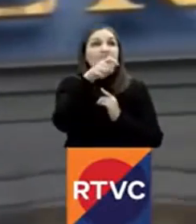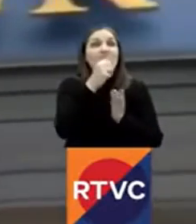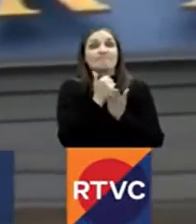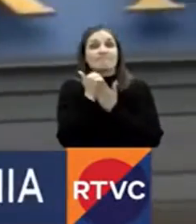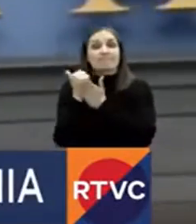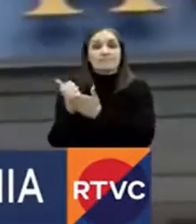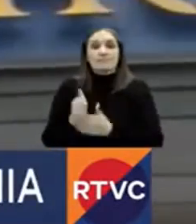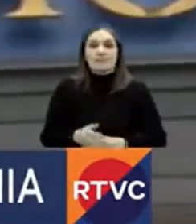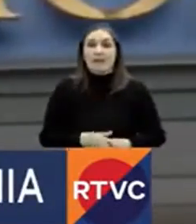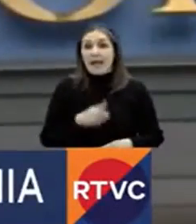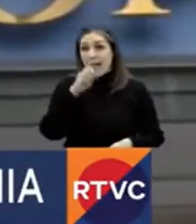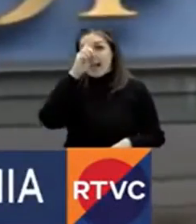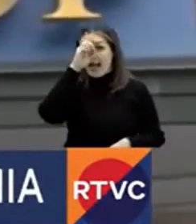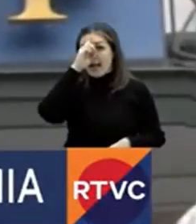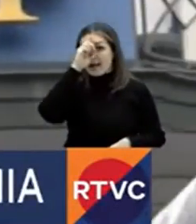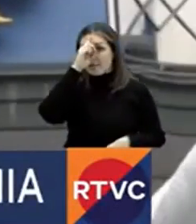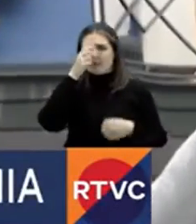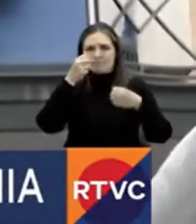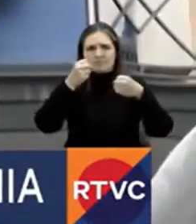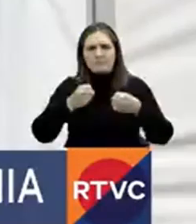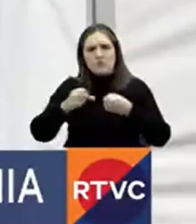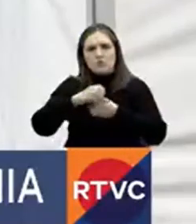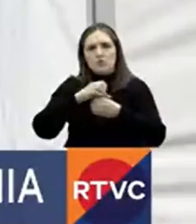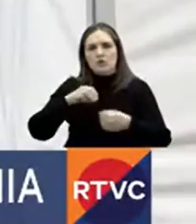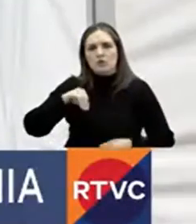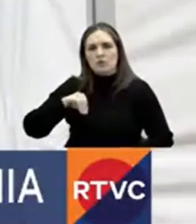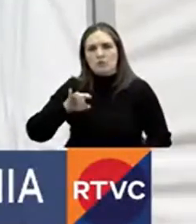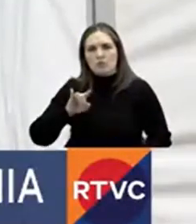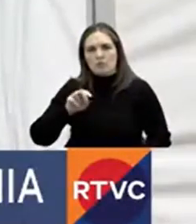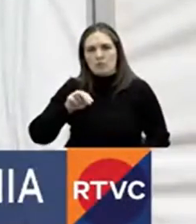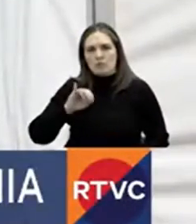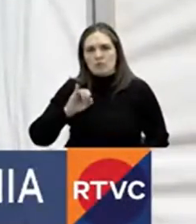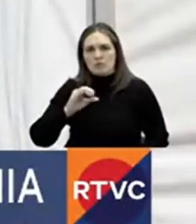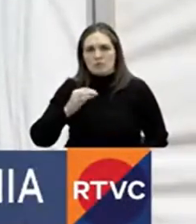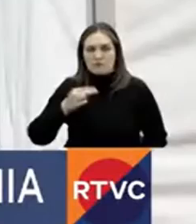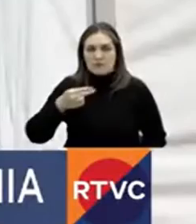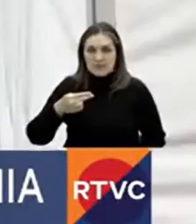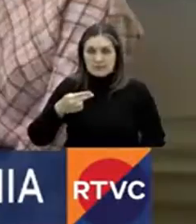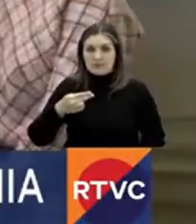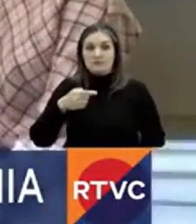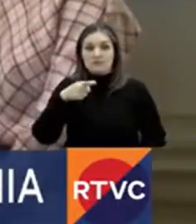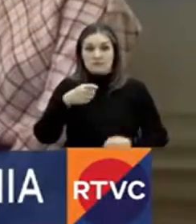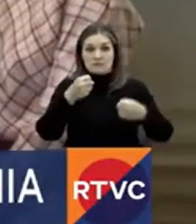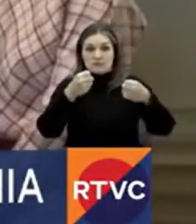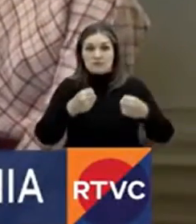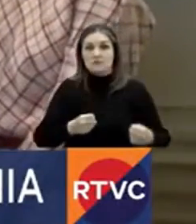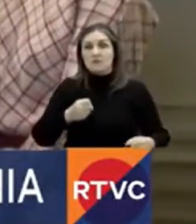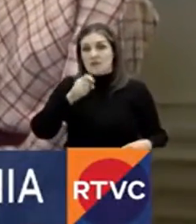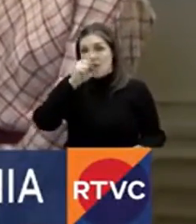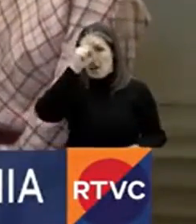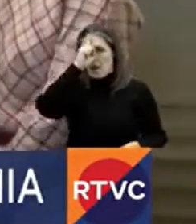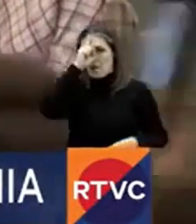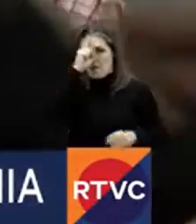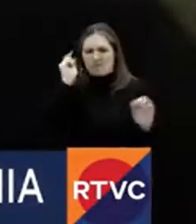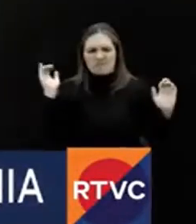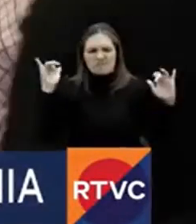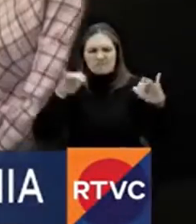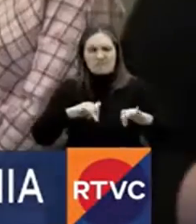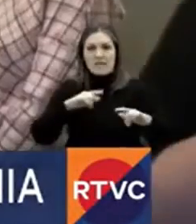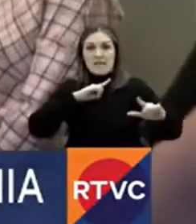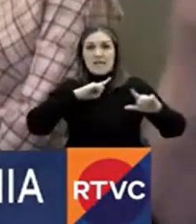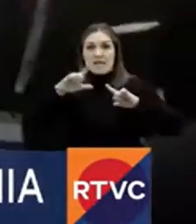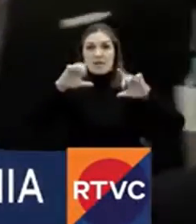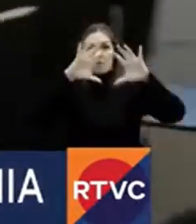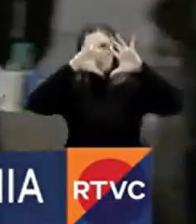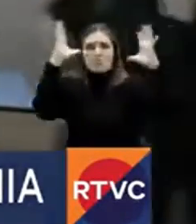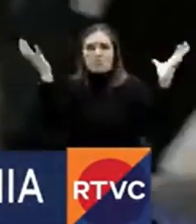Múnich, en Alemania, durante 3 días será la anfitriona de la conferencia de seguridad que concentra a sus principales líderes